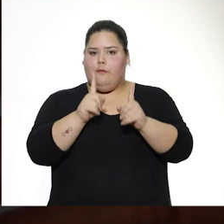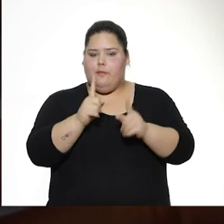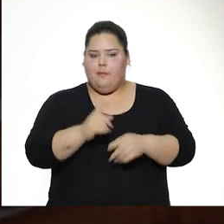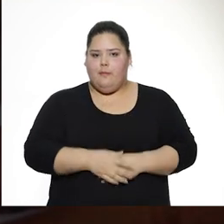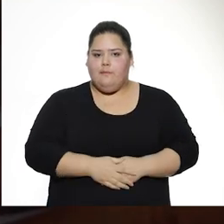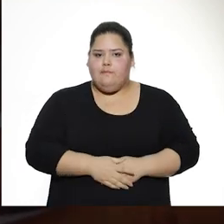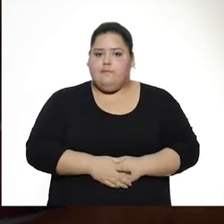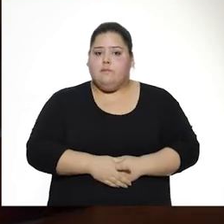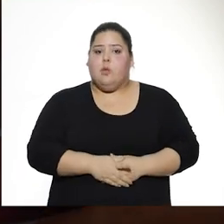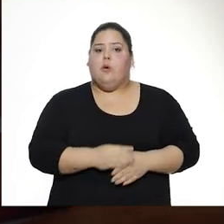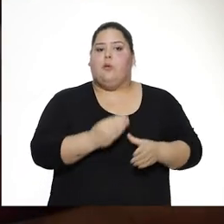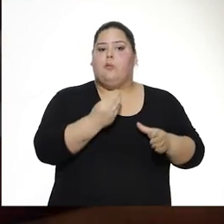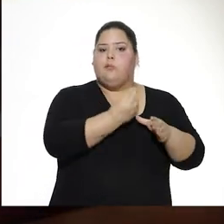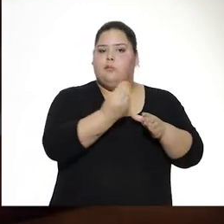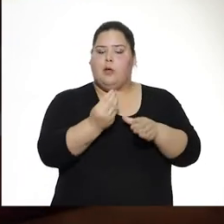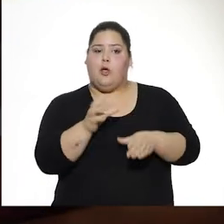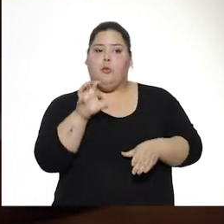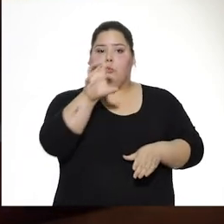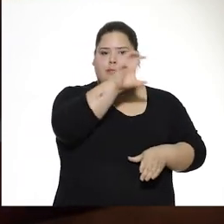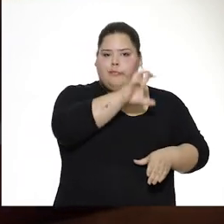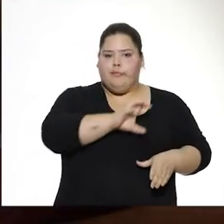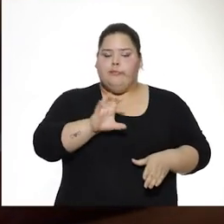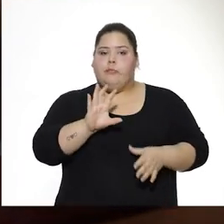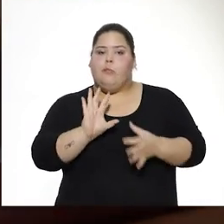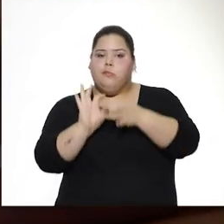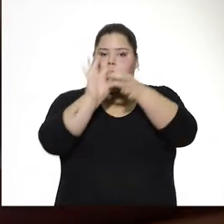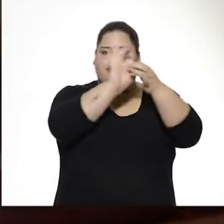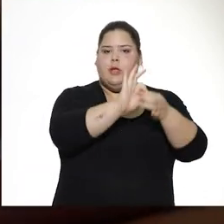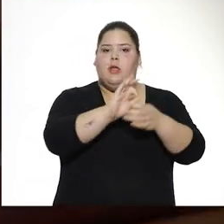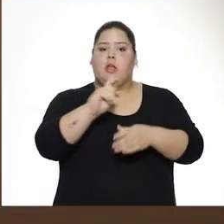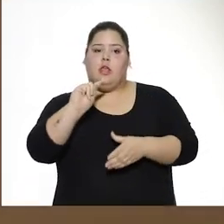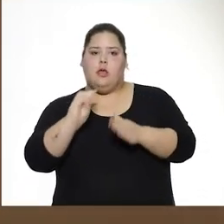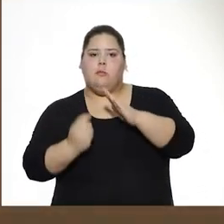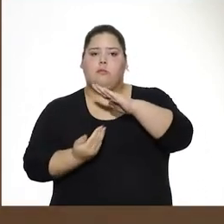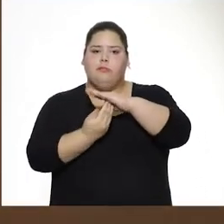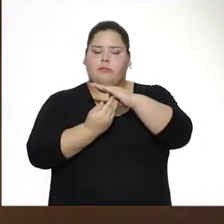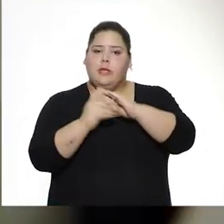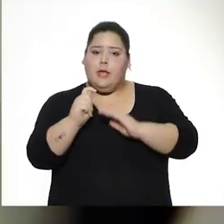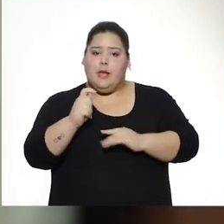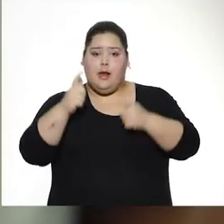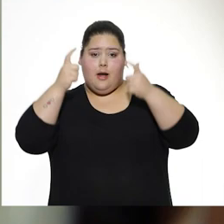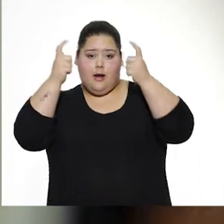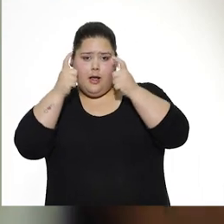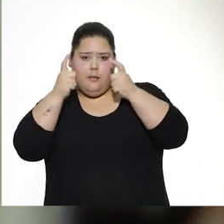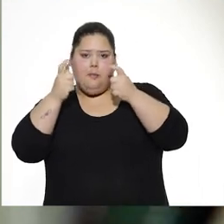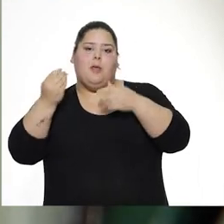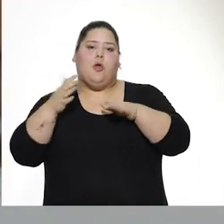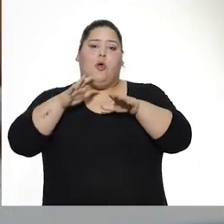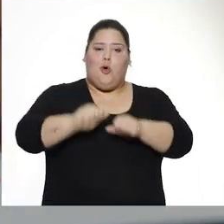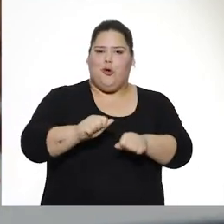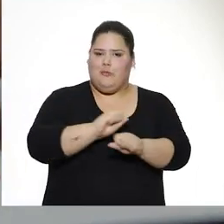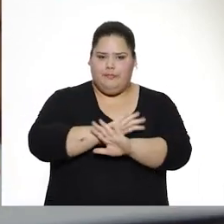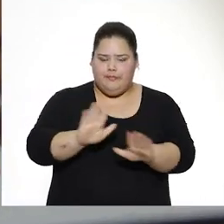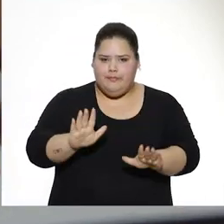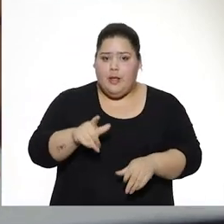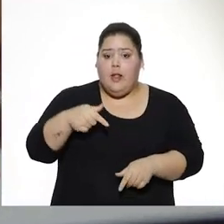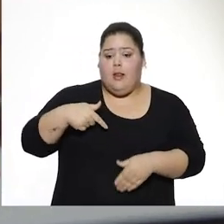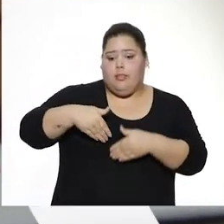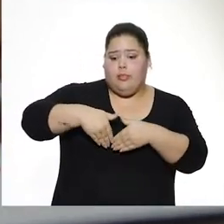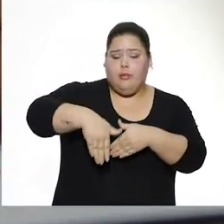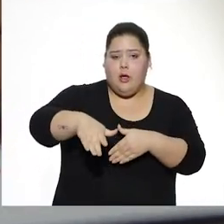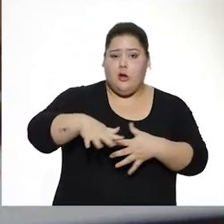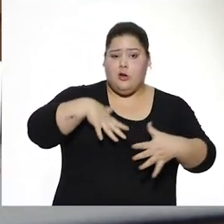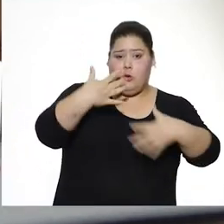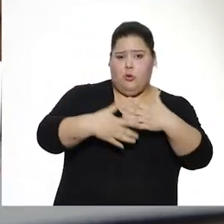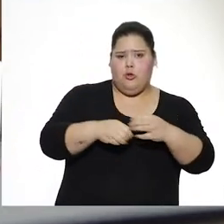metrópoli, integrar una federación de estados hispanos encabezada por el rey y dejar de ser una colonia. Al poco tiempo,